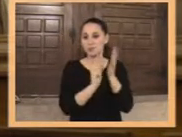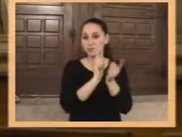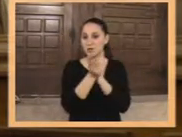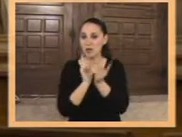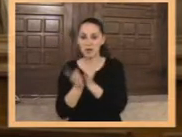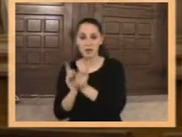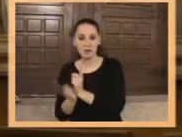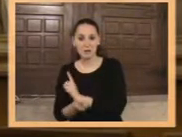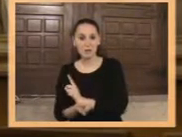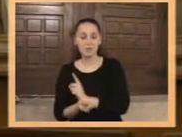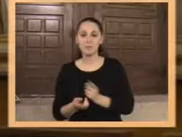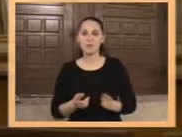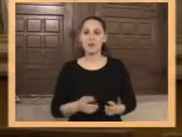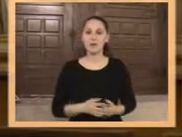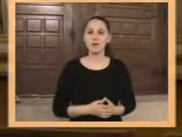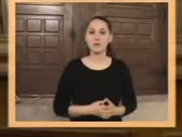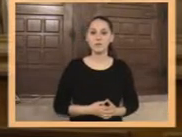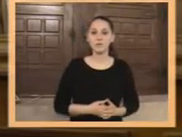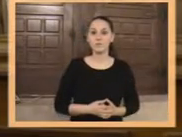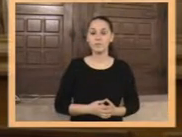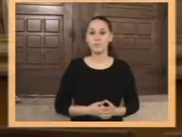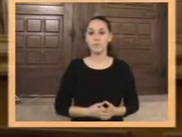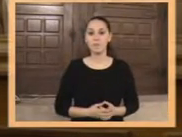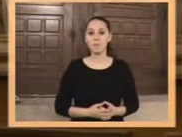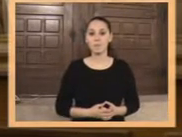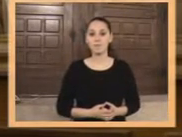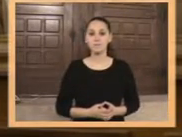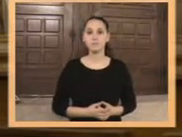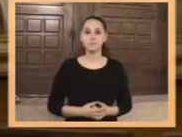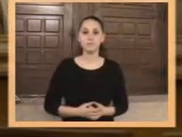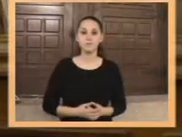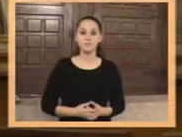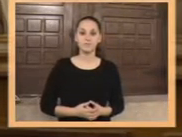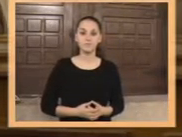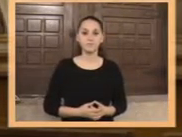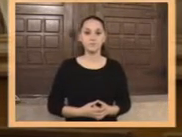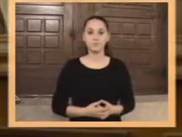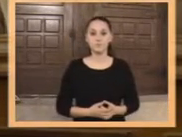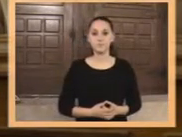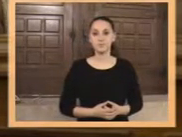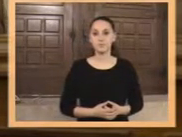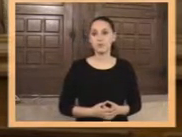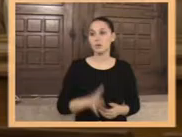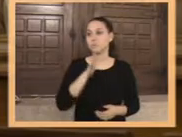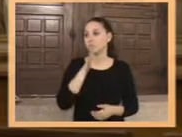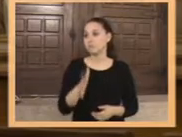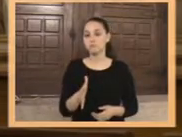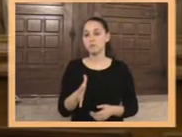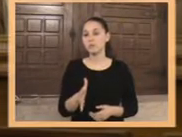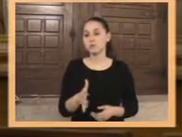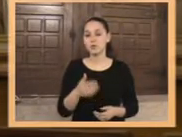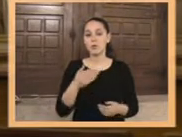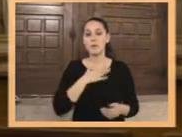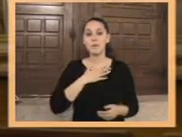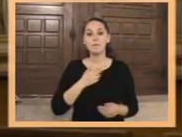muy importante, ¿no?, de precisamente estas personas, con lo cual me es imposible precisamente votársela a